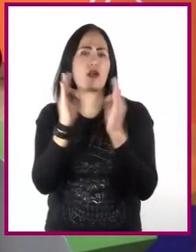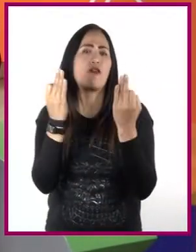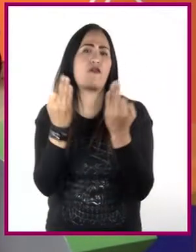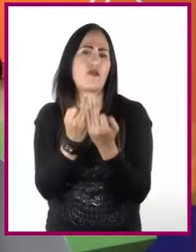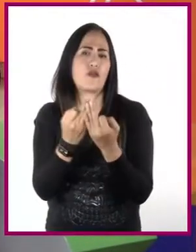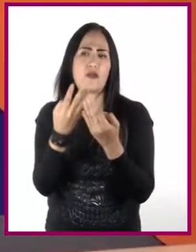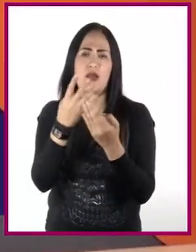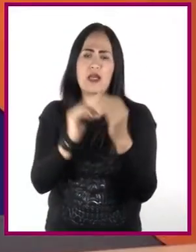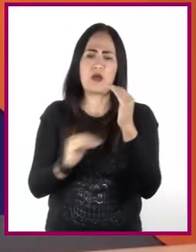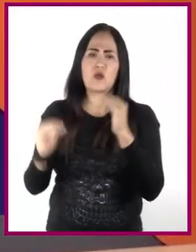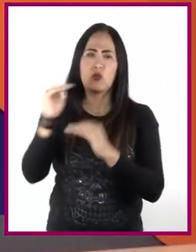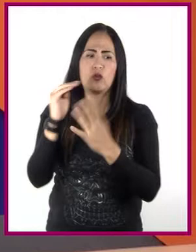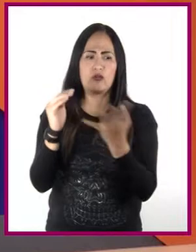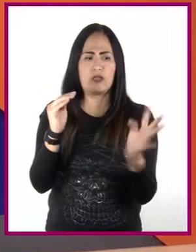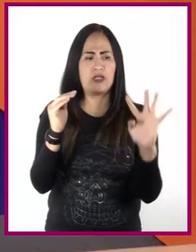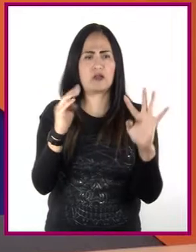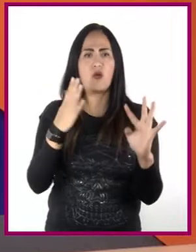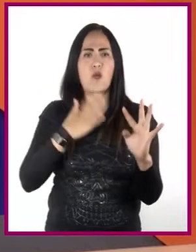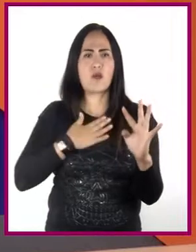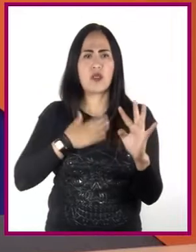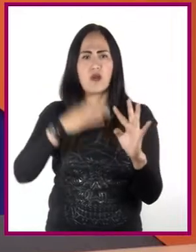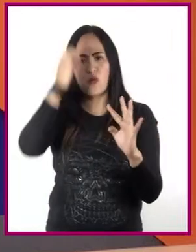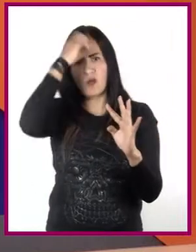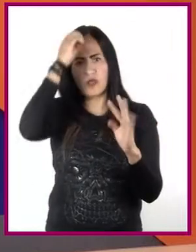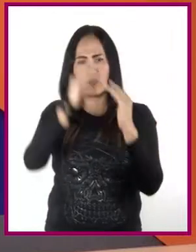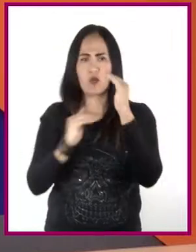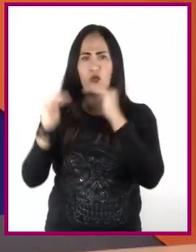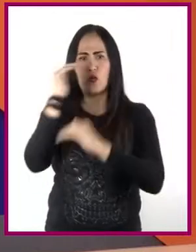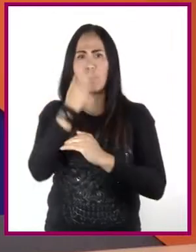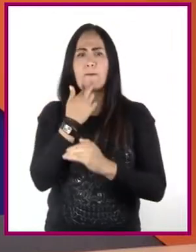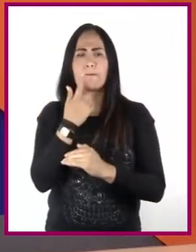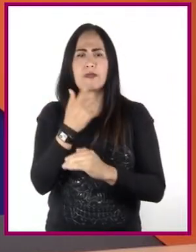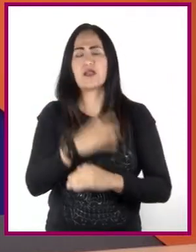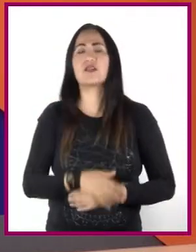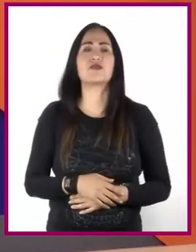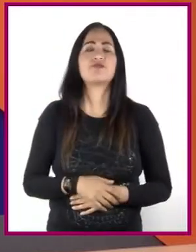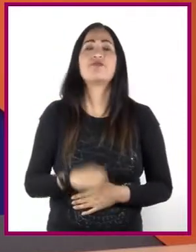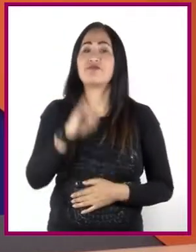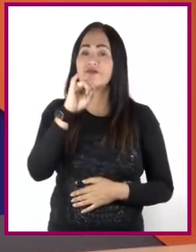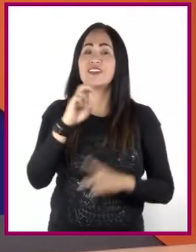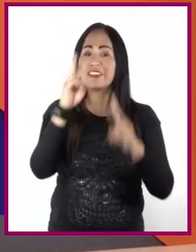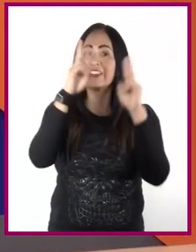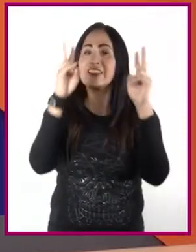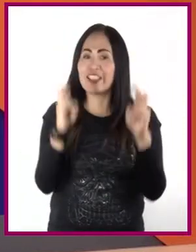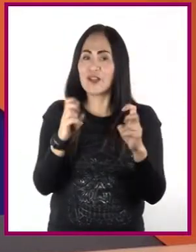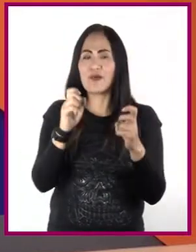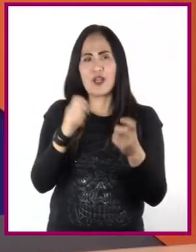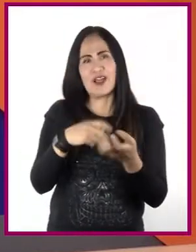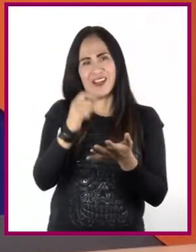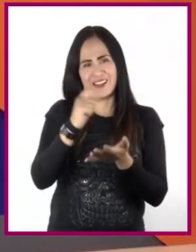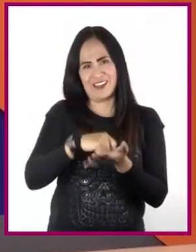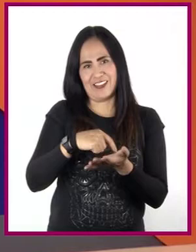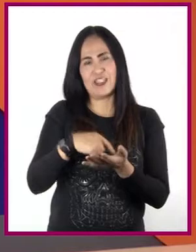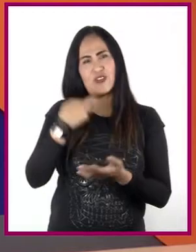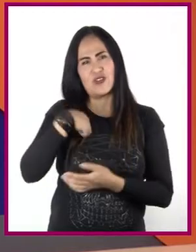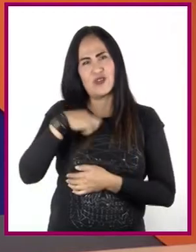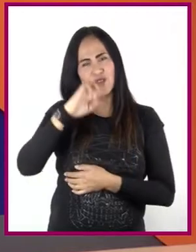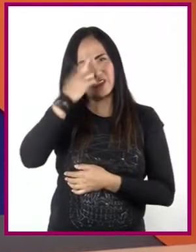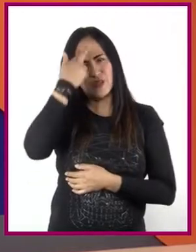que las demás. Fíjate que a propósito de opinar y de tener temas para ello, viene a mi memoria un poema del